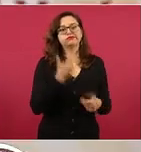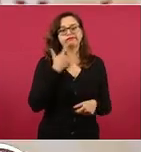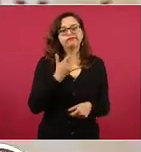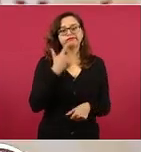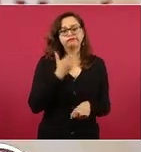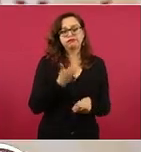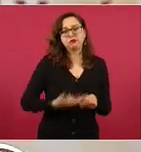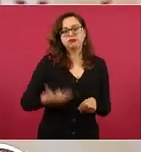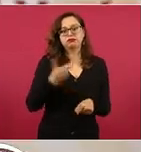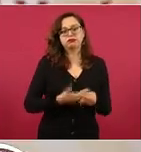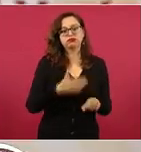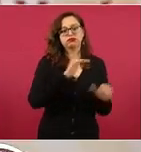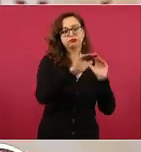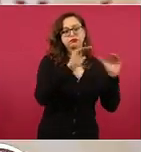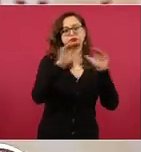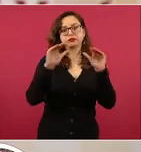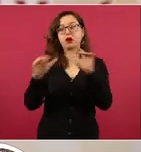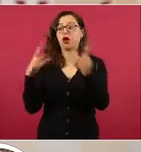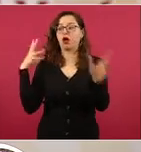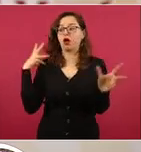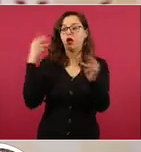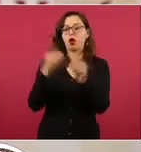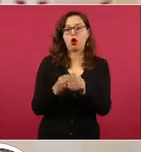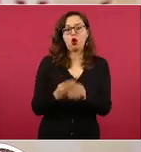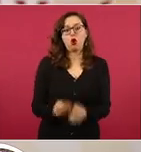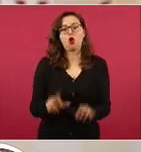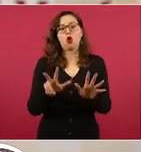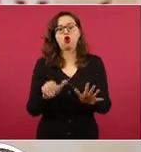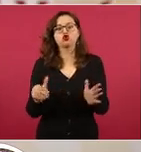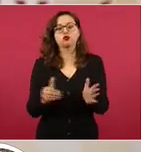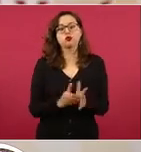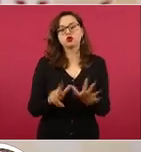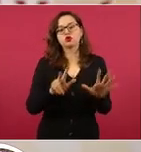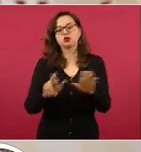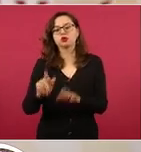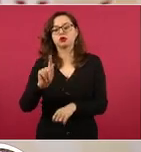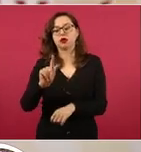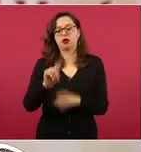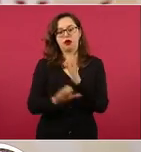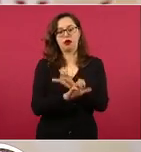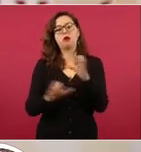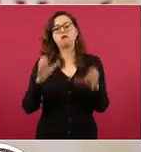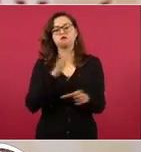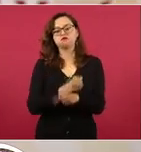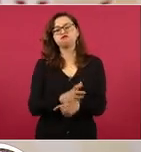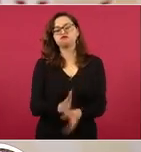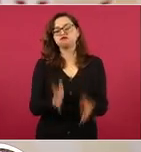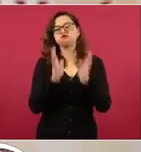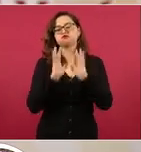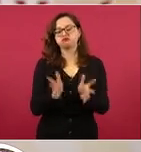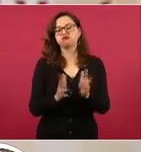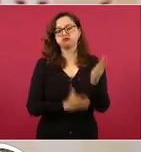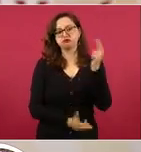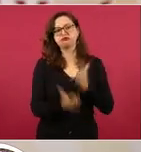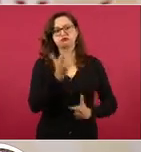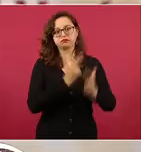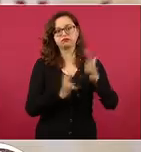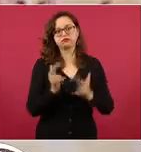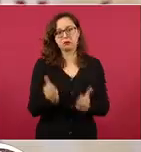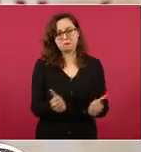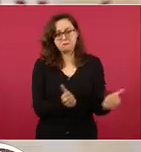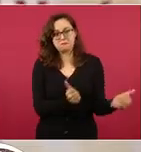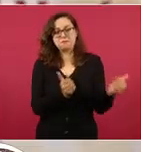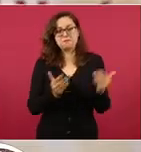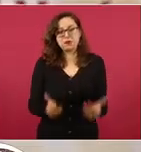y todos, llevamos 8.970 piezas recuperadas, lo cual significa, si lo comparamos